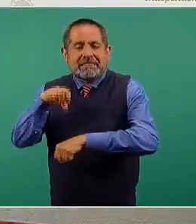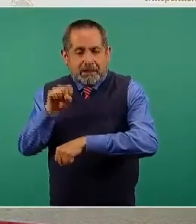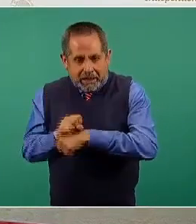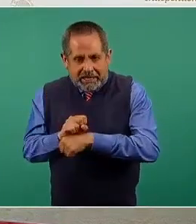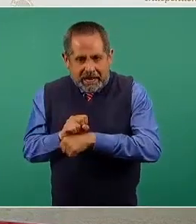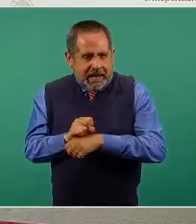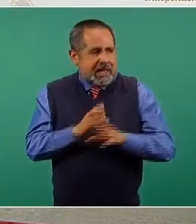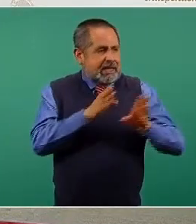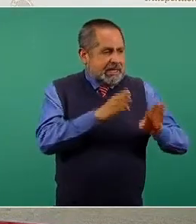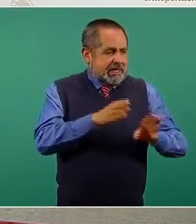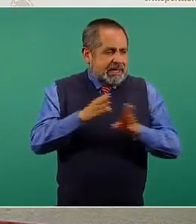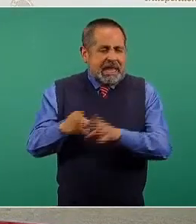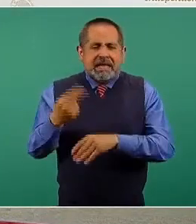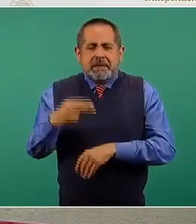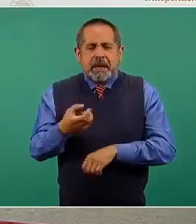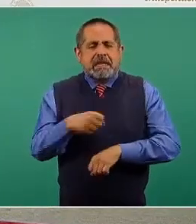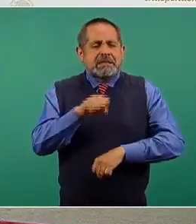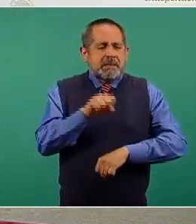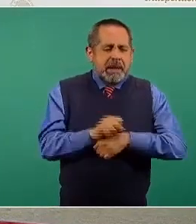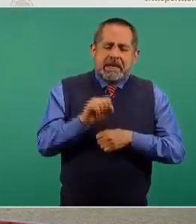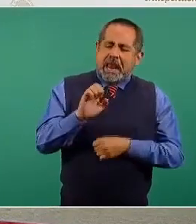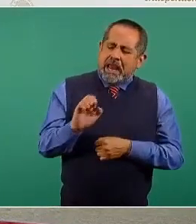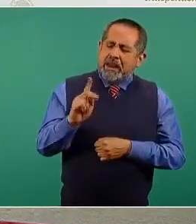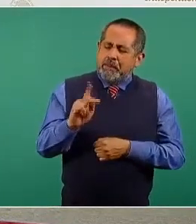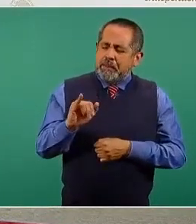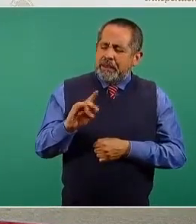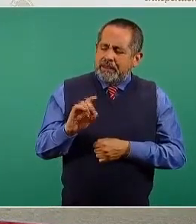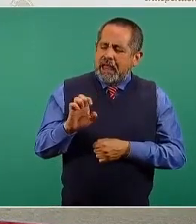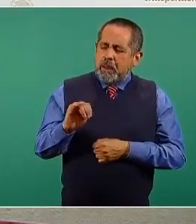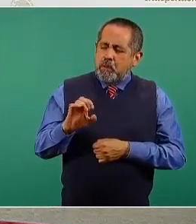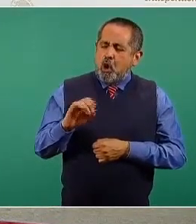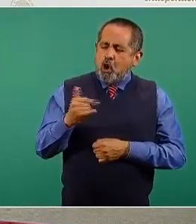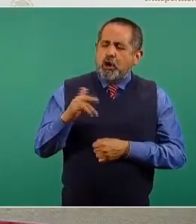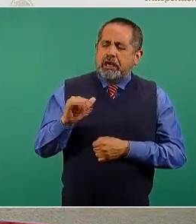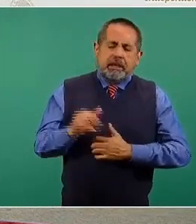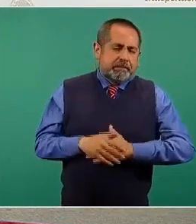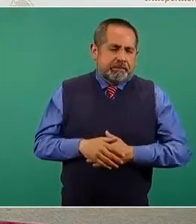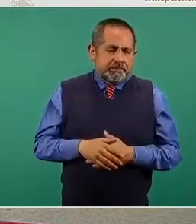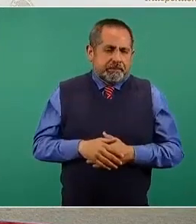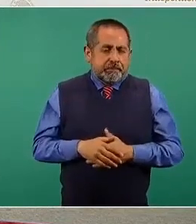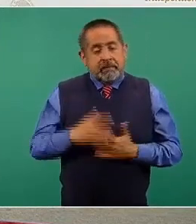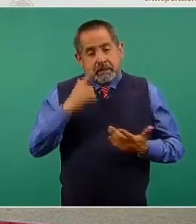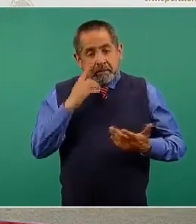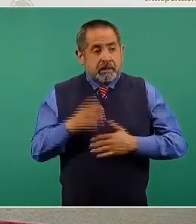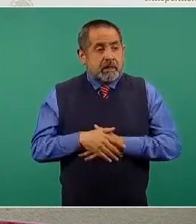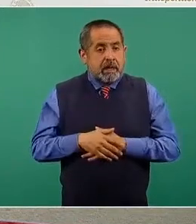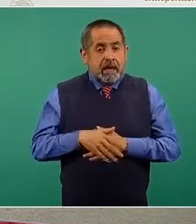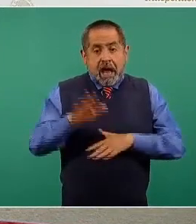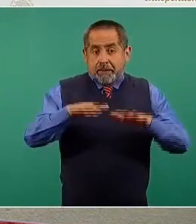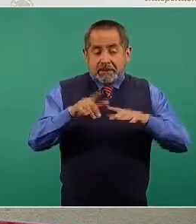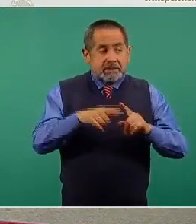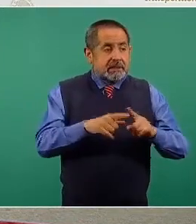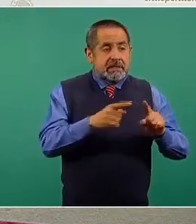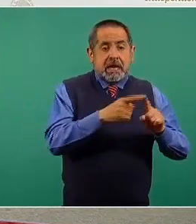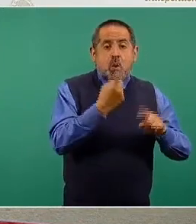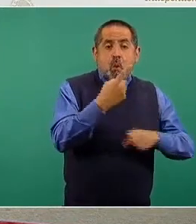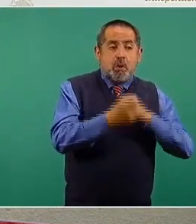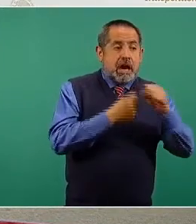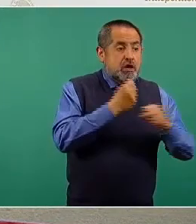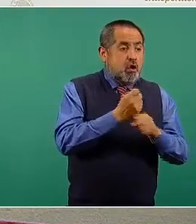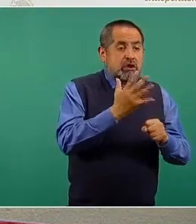Hemos compartido con ustedes la información técnica. Existen años que tienen 53